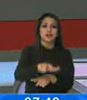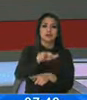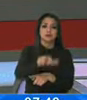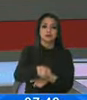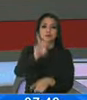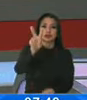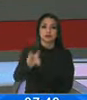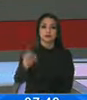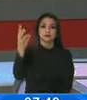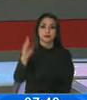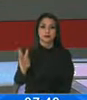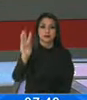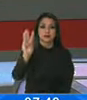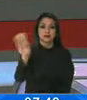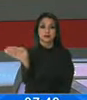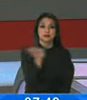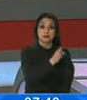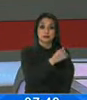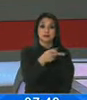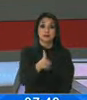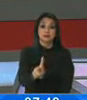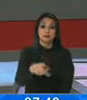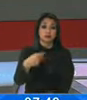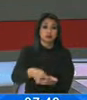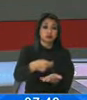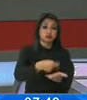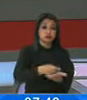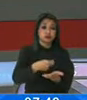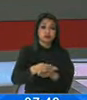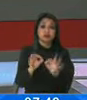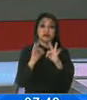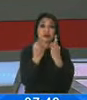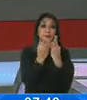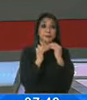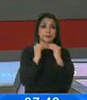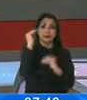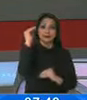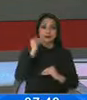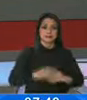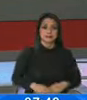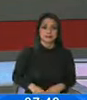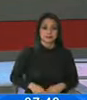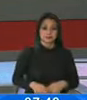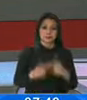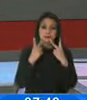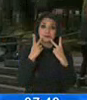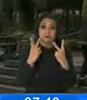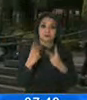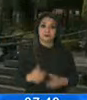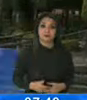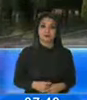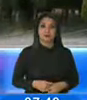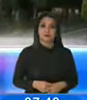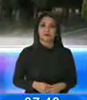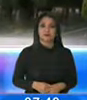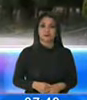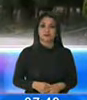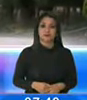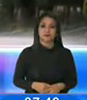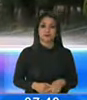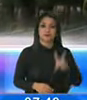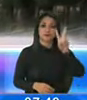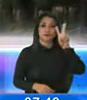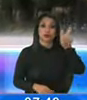pasado. Por otro lado, se advirtió que el consumo en los hogares ecuatorianos ha crecido. Miremos. El tercer trimestre